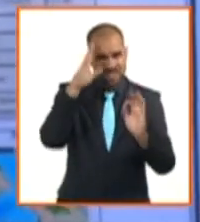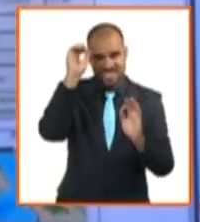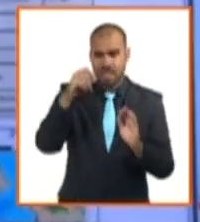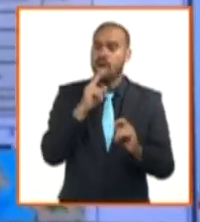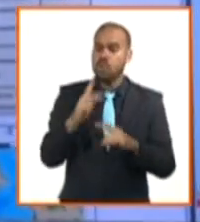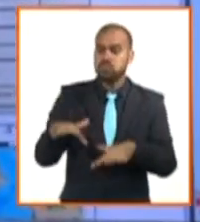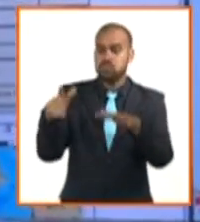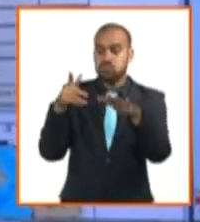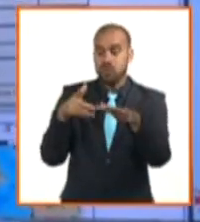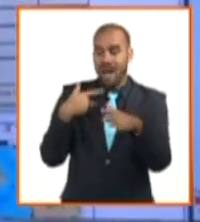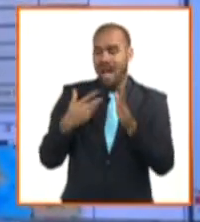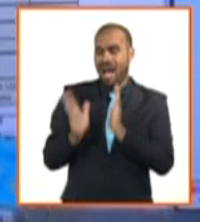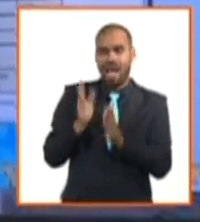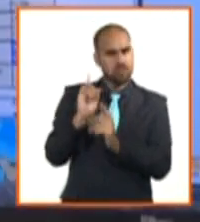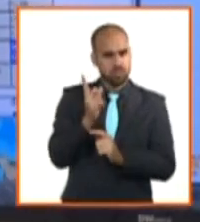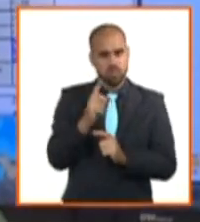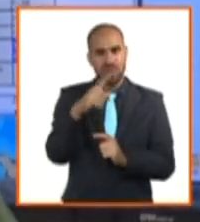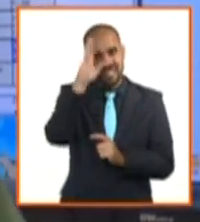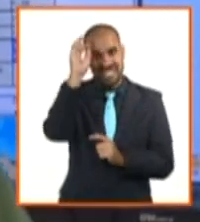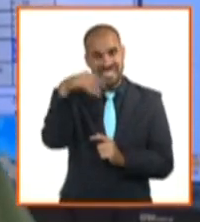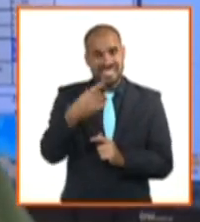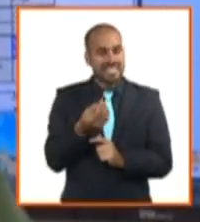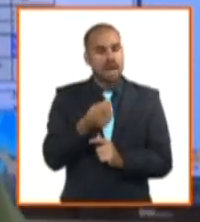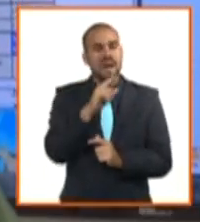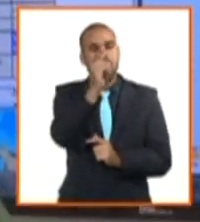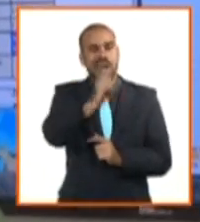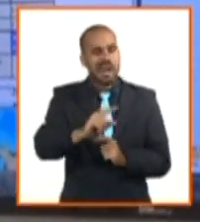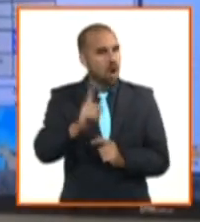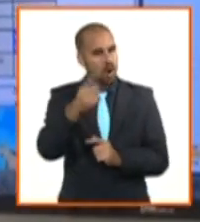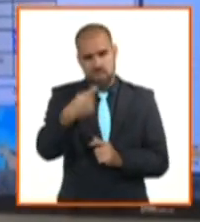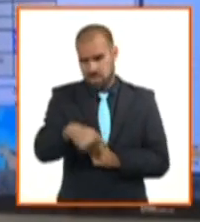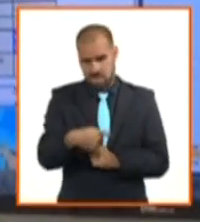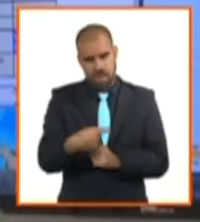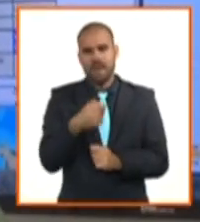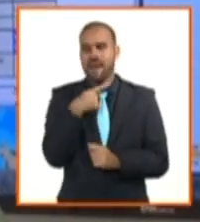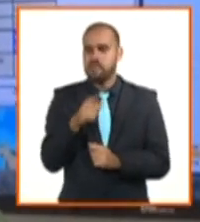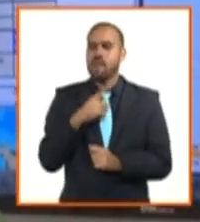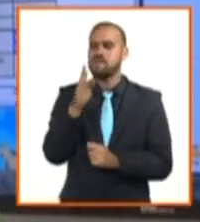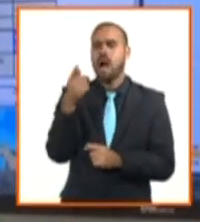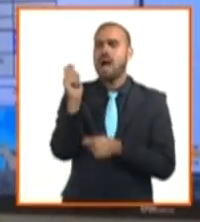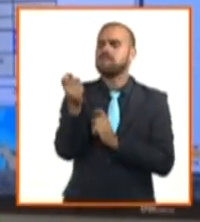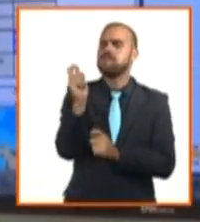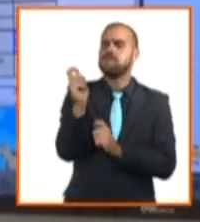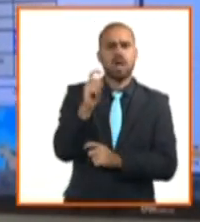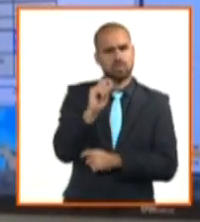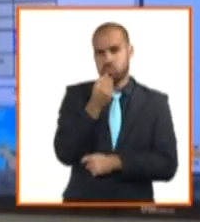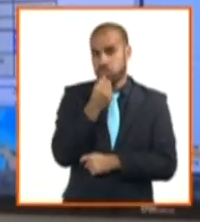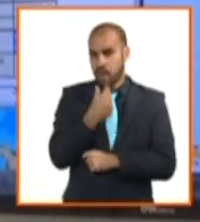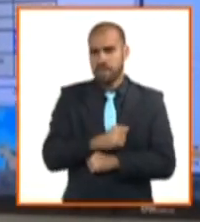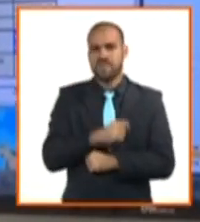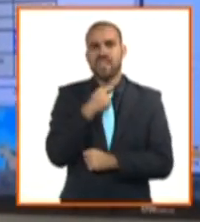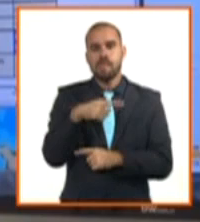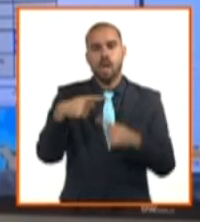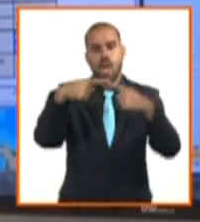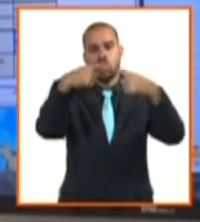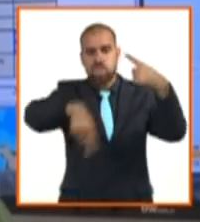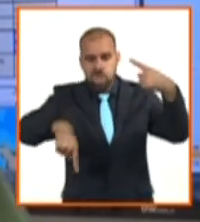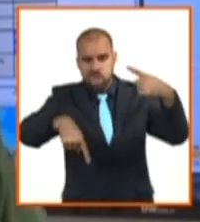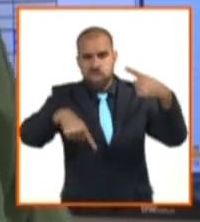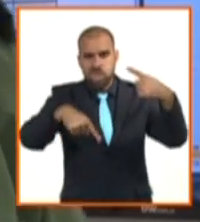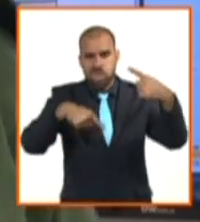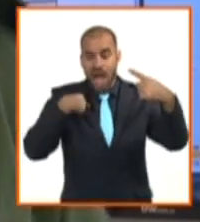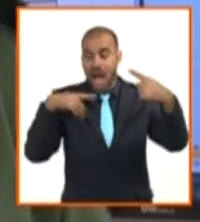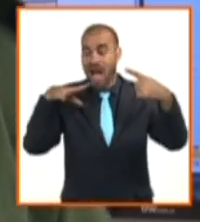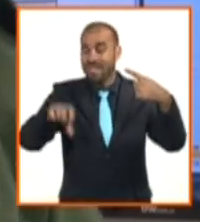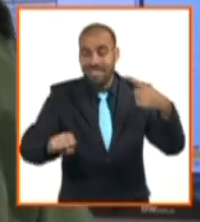cruzar ríos ni arroyo crecido no acudir a los embalses para actividades de pesca los vocal cables caídos alejarse de lugares